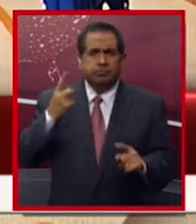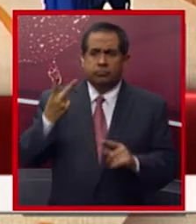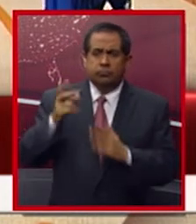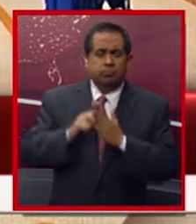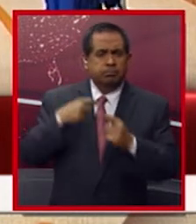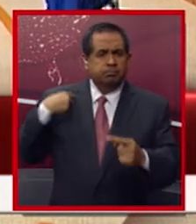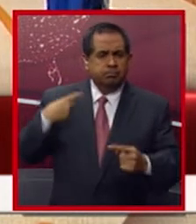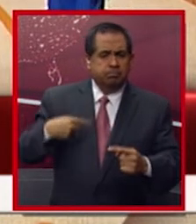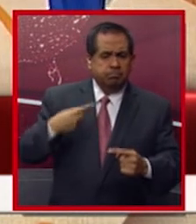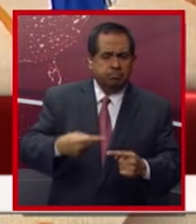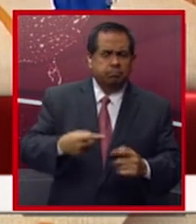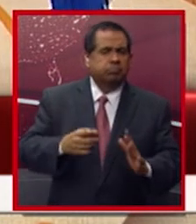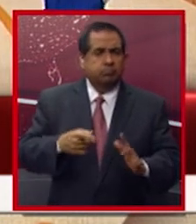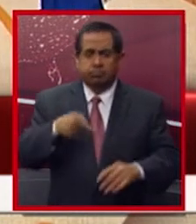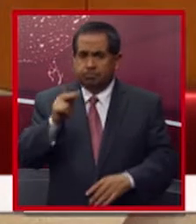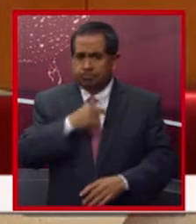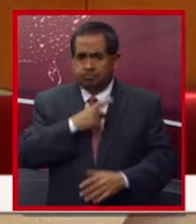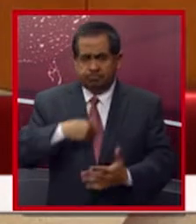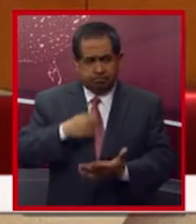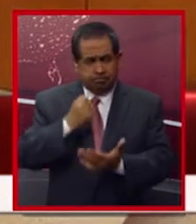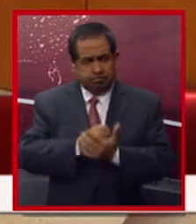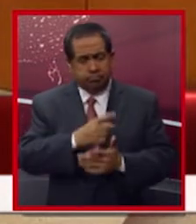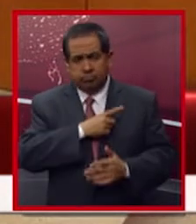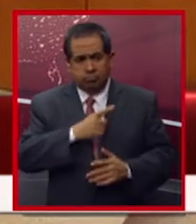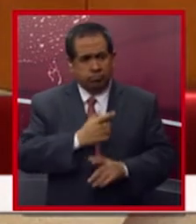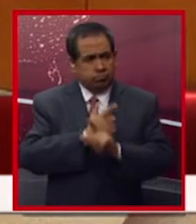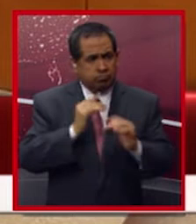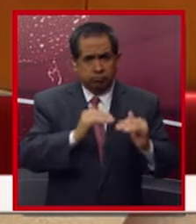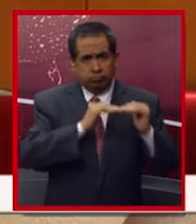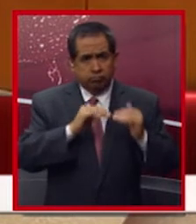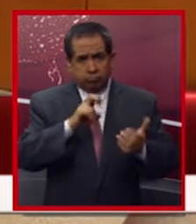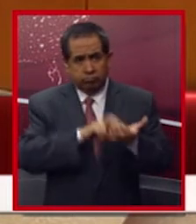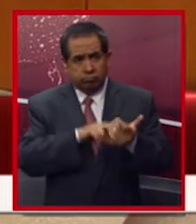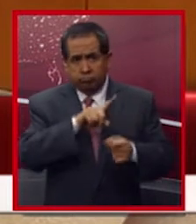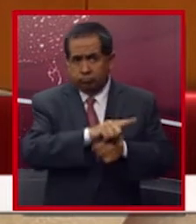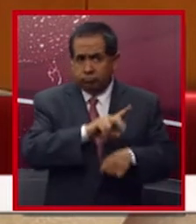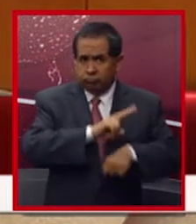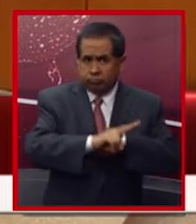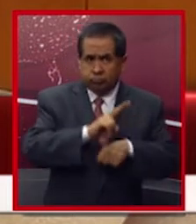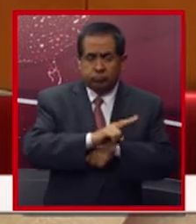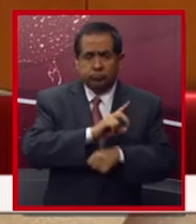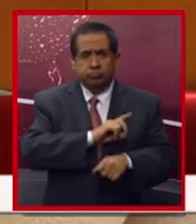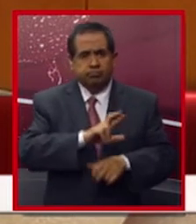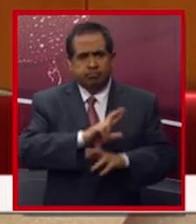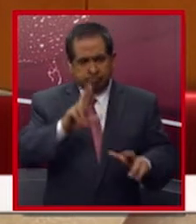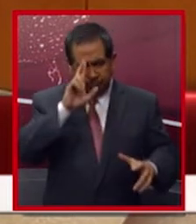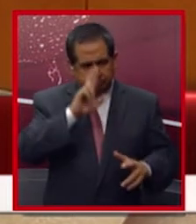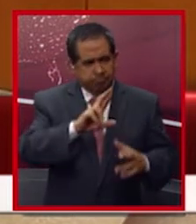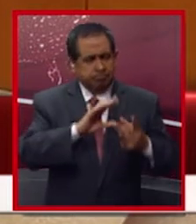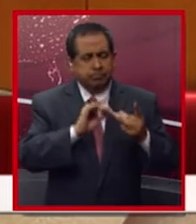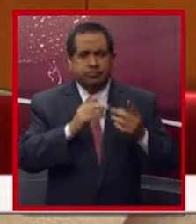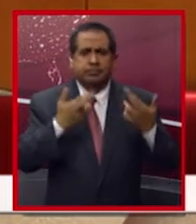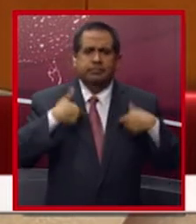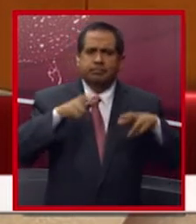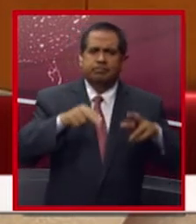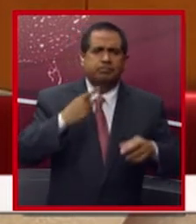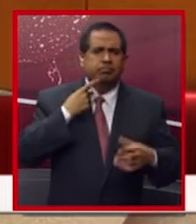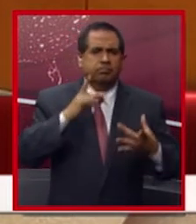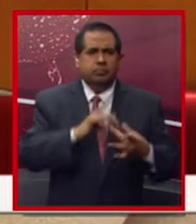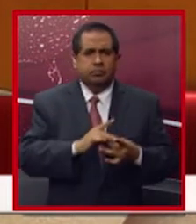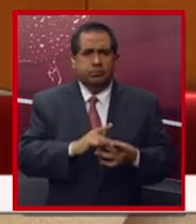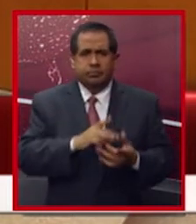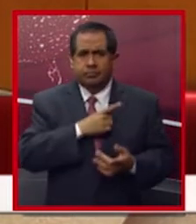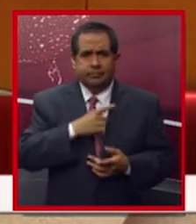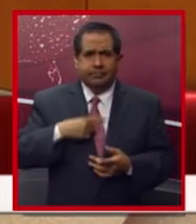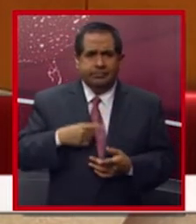meses, exigiendo el restablecimiento de la democracia en Venezuela, el respeto a los derechos fundamentales de representación política y dejar de acosar